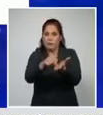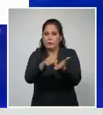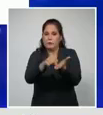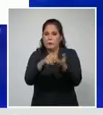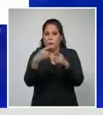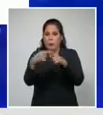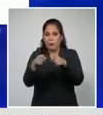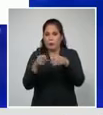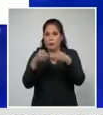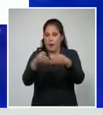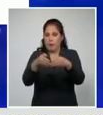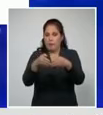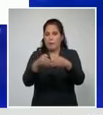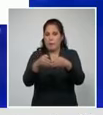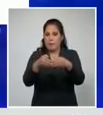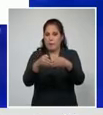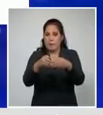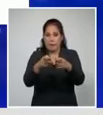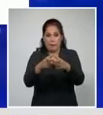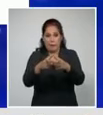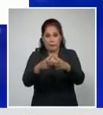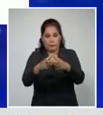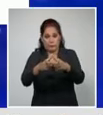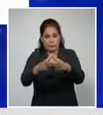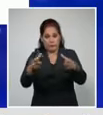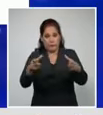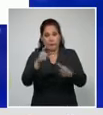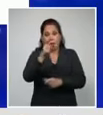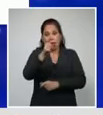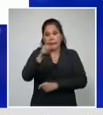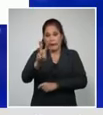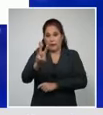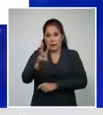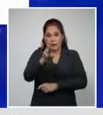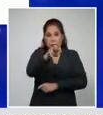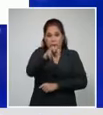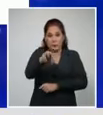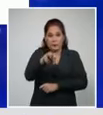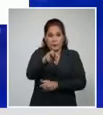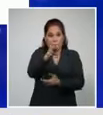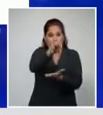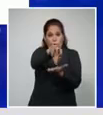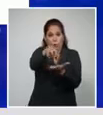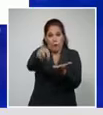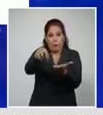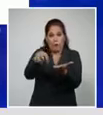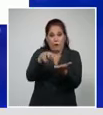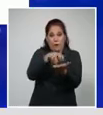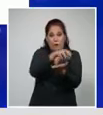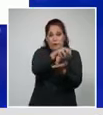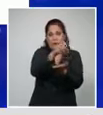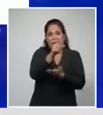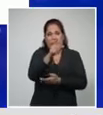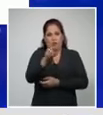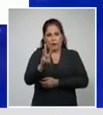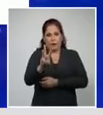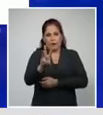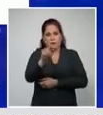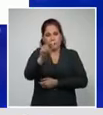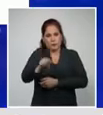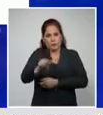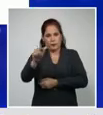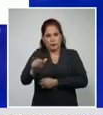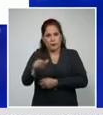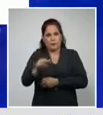Granma, la mayor cifra, 3 eventos activos, que también aportan un número elevado